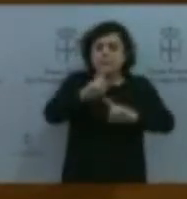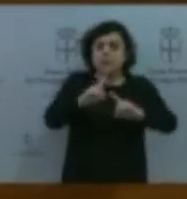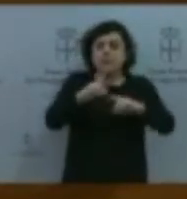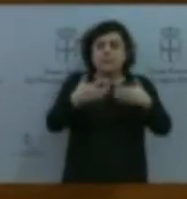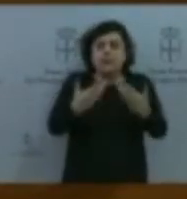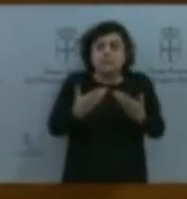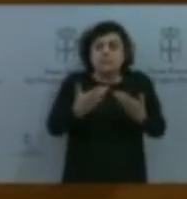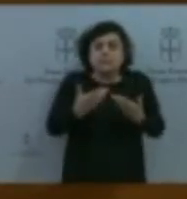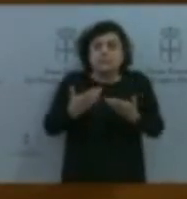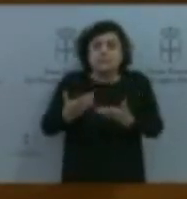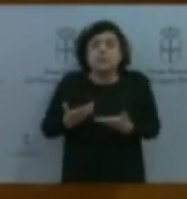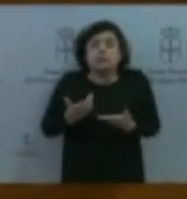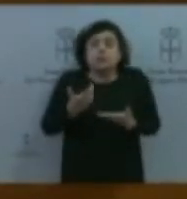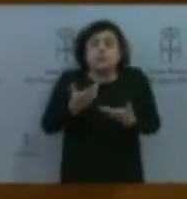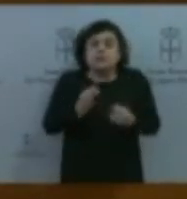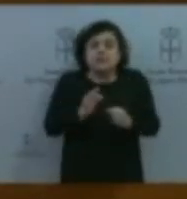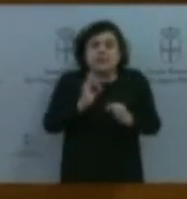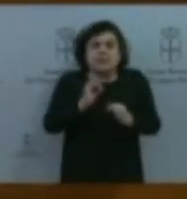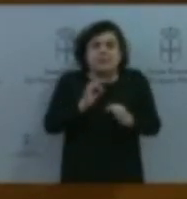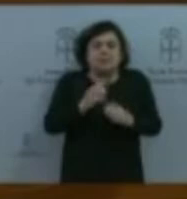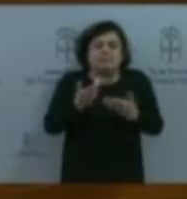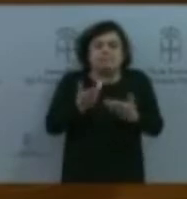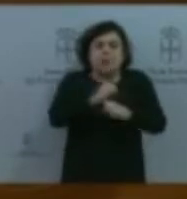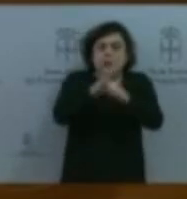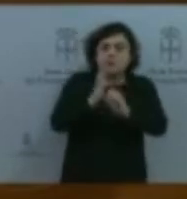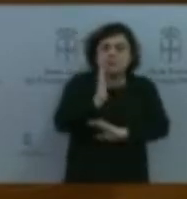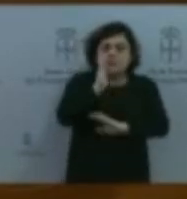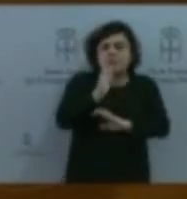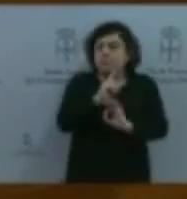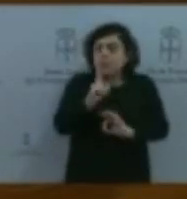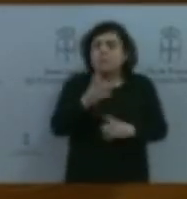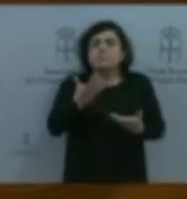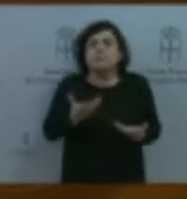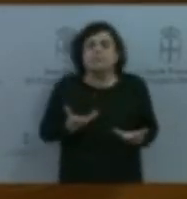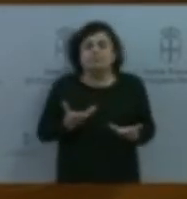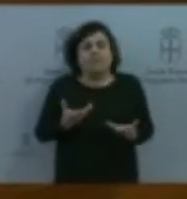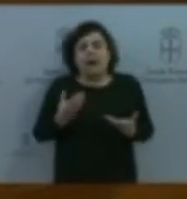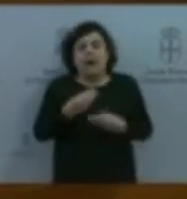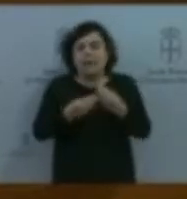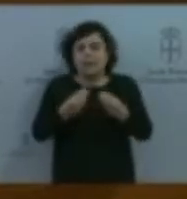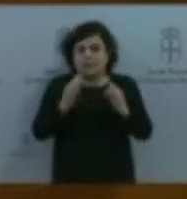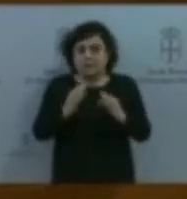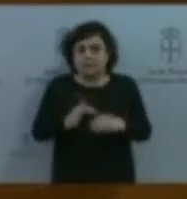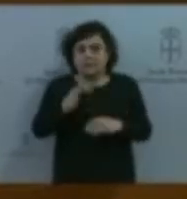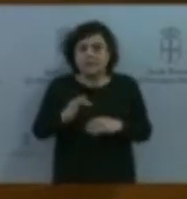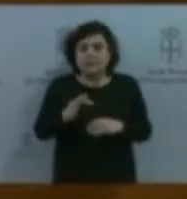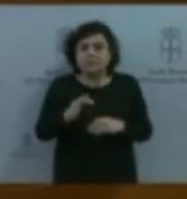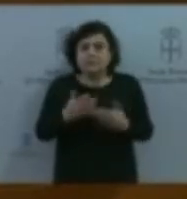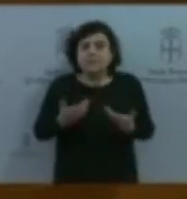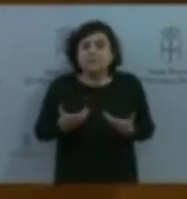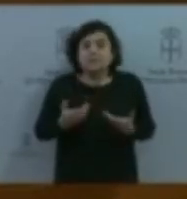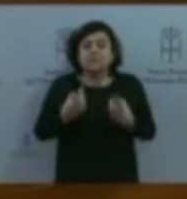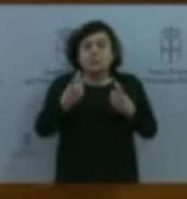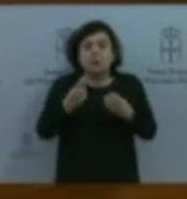por la pandemia los agrava, evidentemente. Y ahí tenemos que actuar más, sobre todo en puntos estratégicos. Con lo cual, estamos